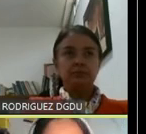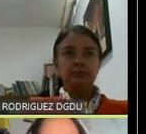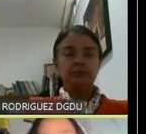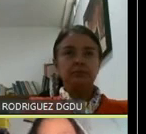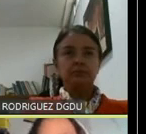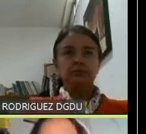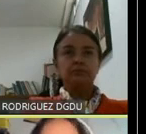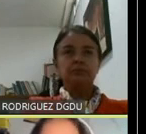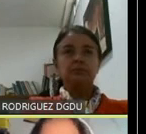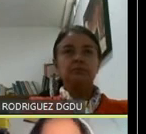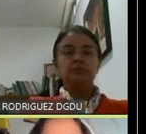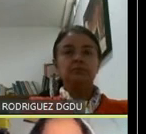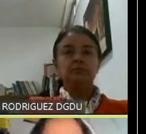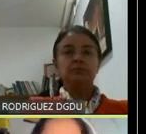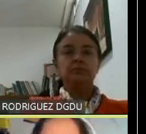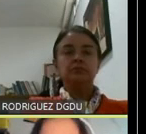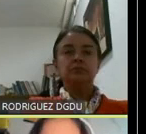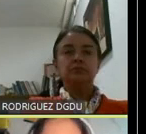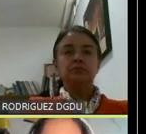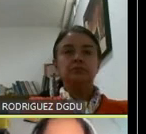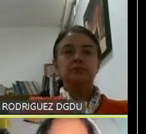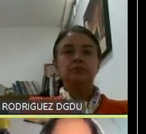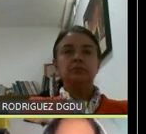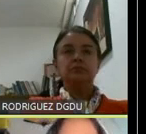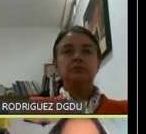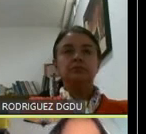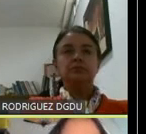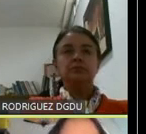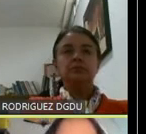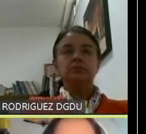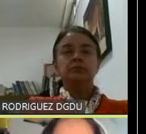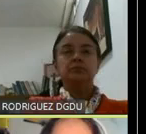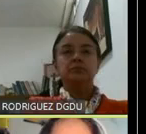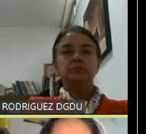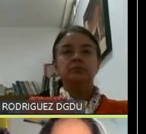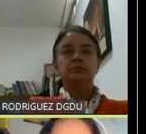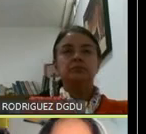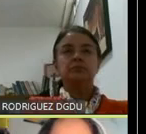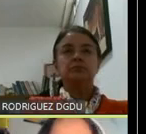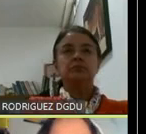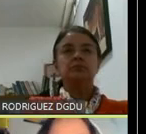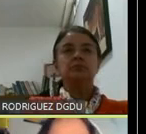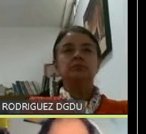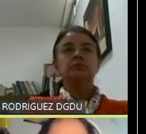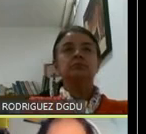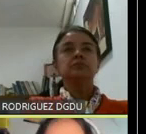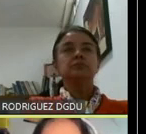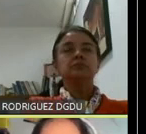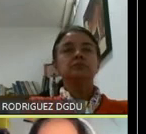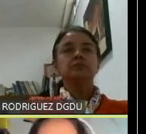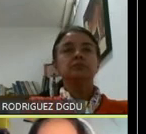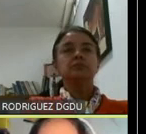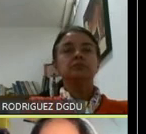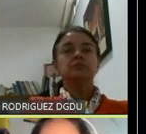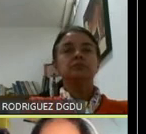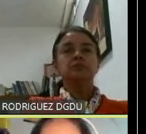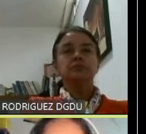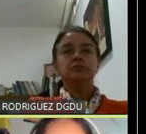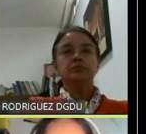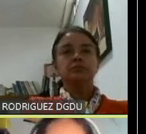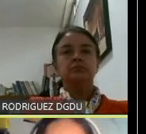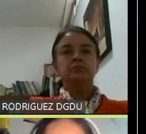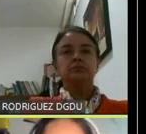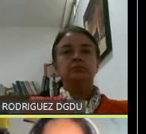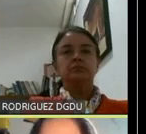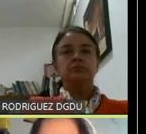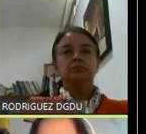Y los tendones que pasan por la articulación. Tenemos aquí el astrágalo y miren la cantidad de tendones que pasan